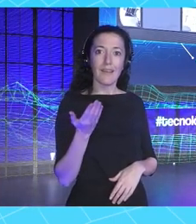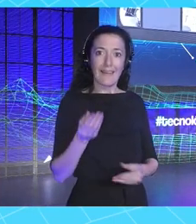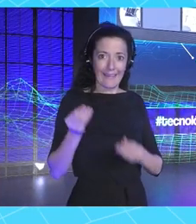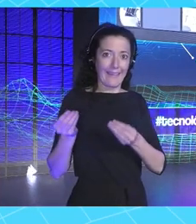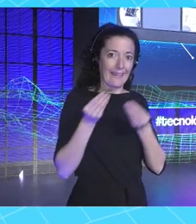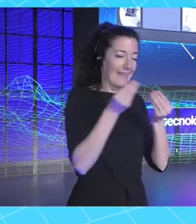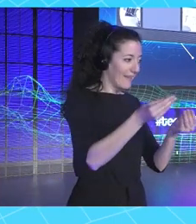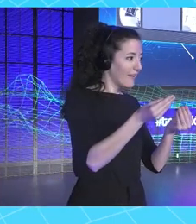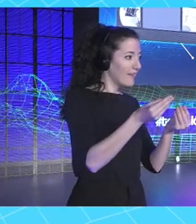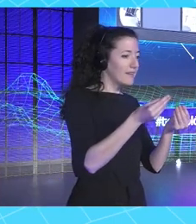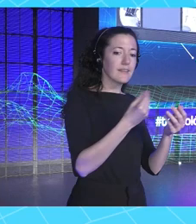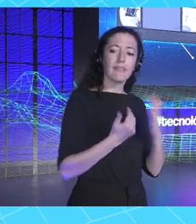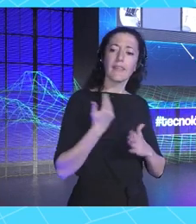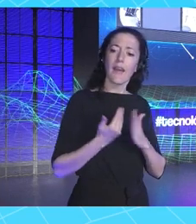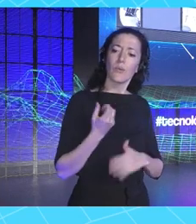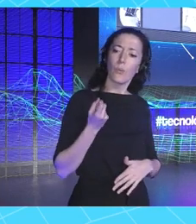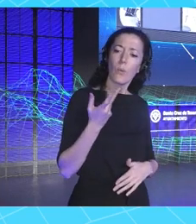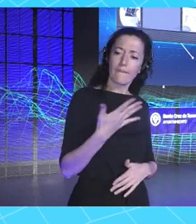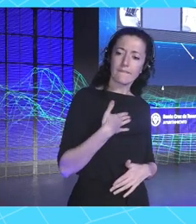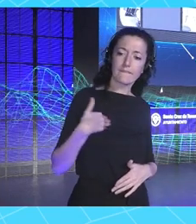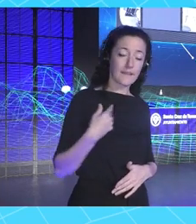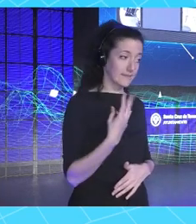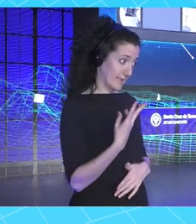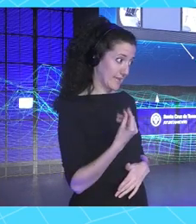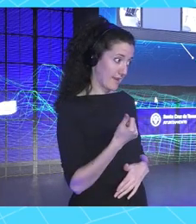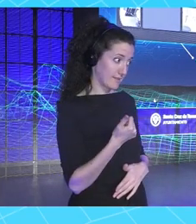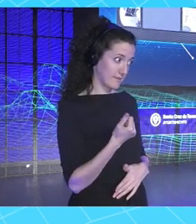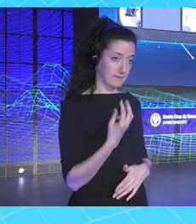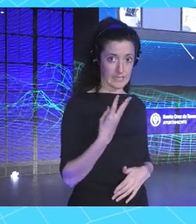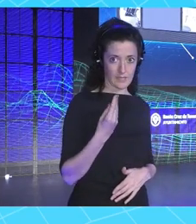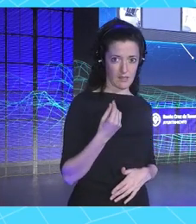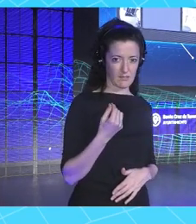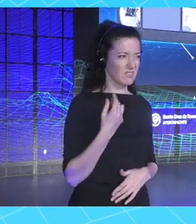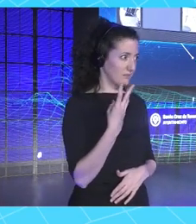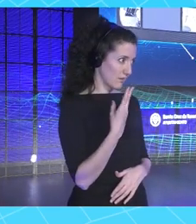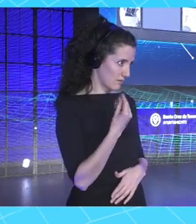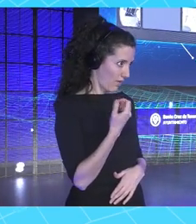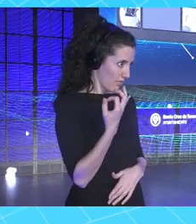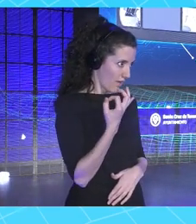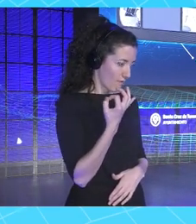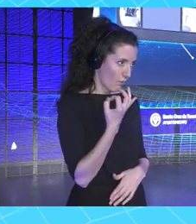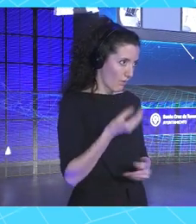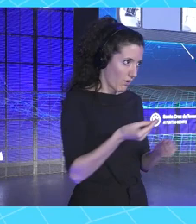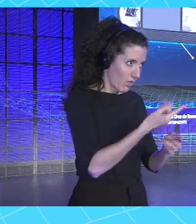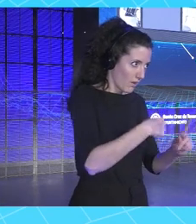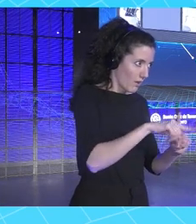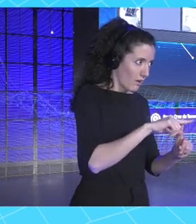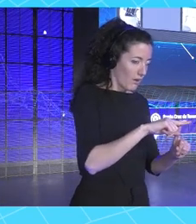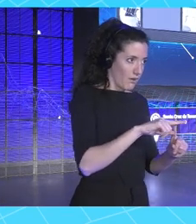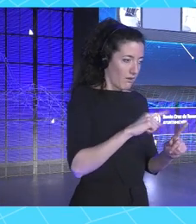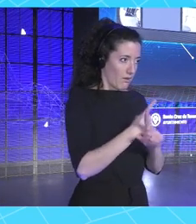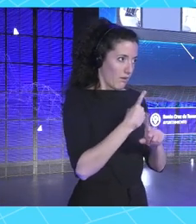quieres tres días tres días y te llevas y no tengo que volverla en tres días esa tensión compraba las palomitas a la